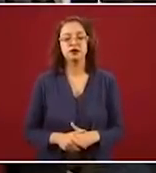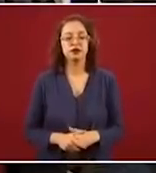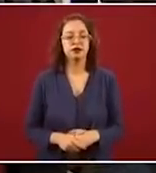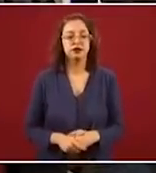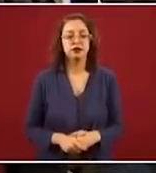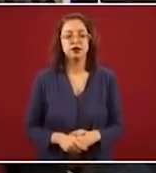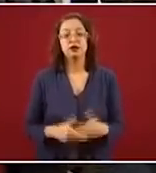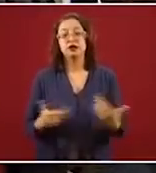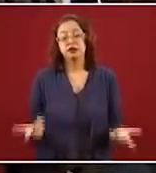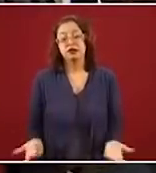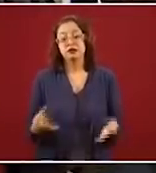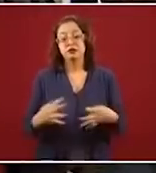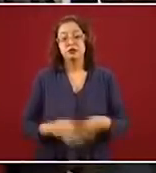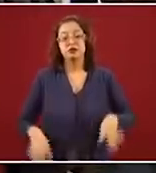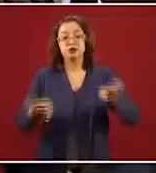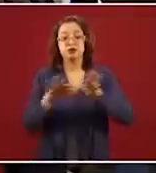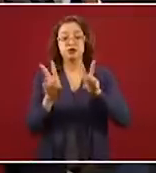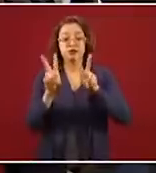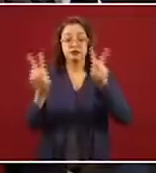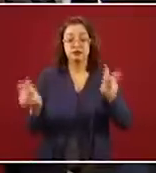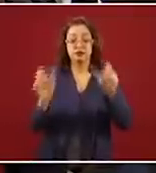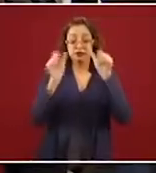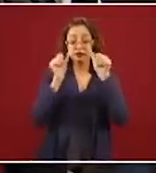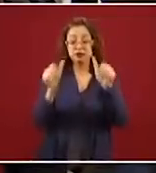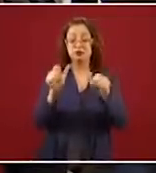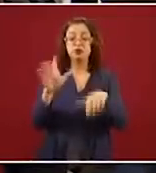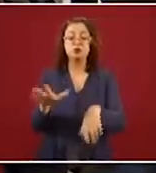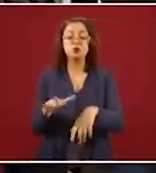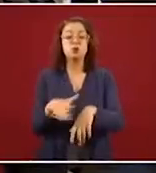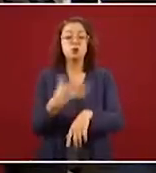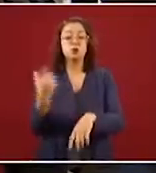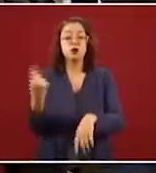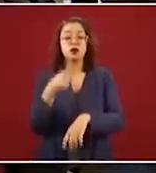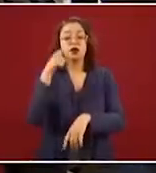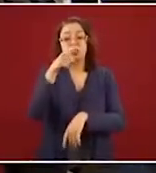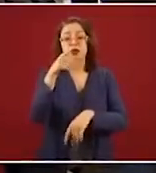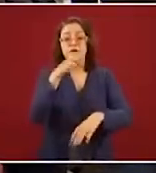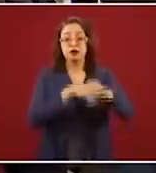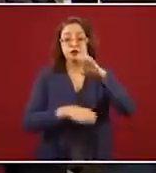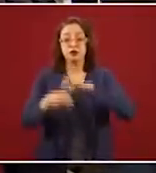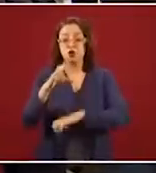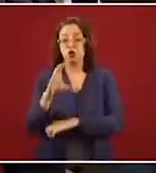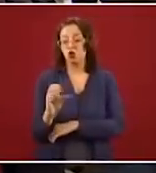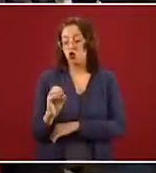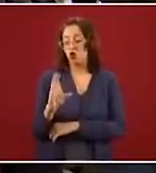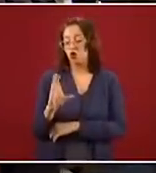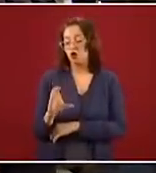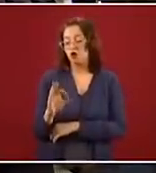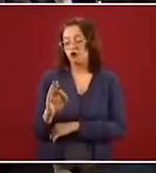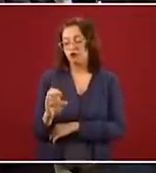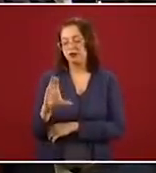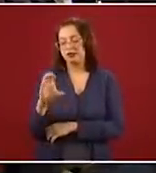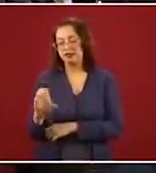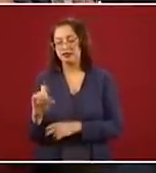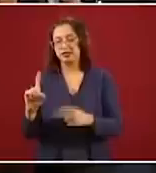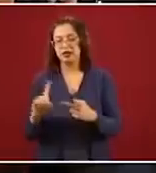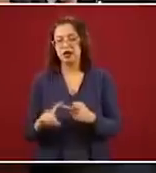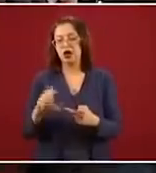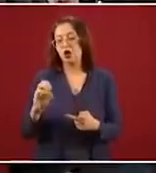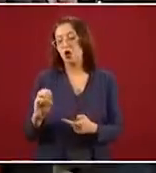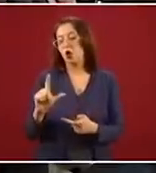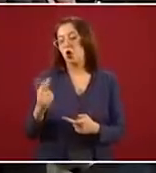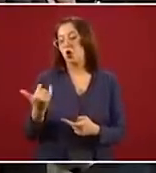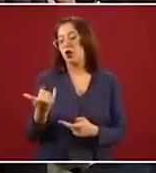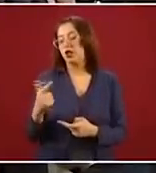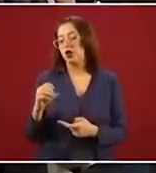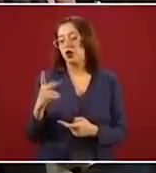a llamar la atención, sino que estas empresas están sancionadas por COFECE por oligopolios, dijo la